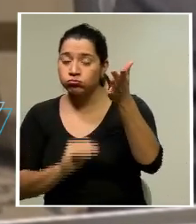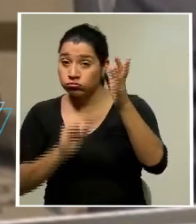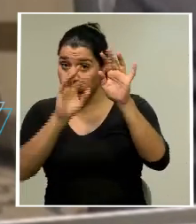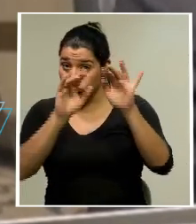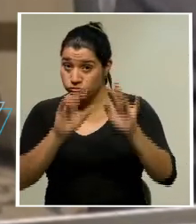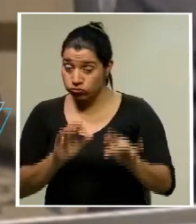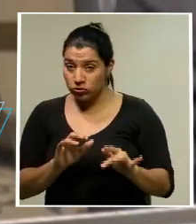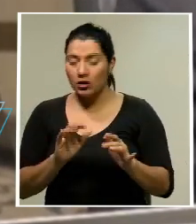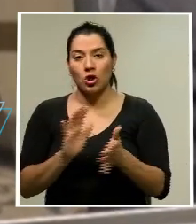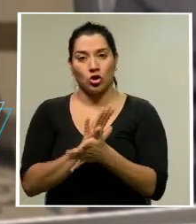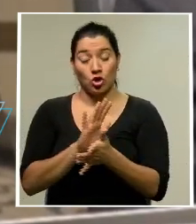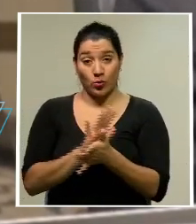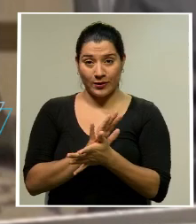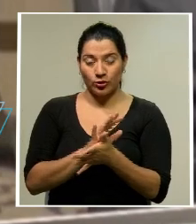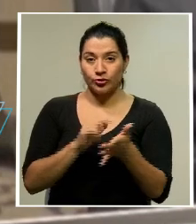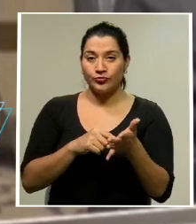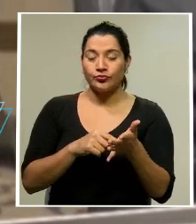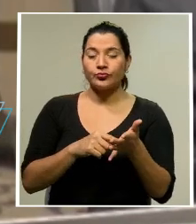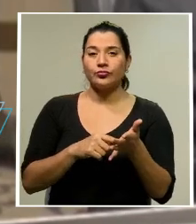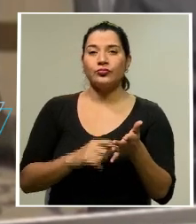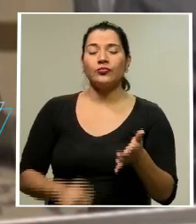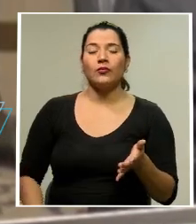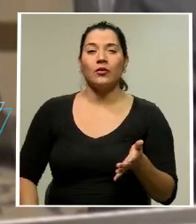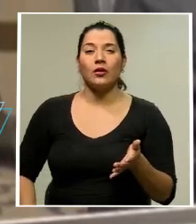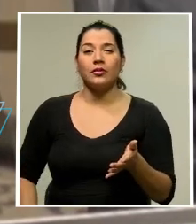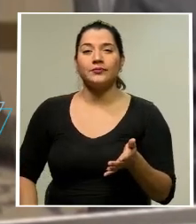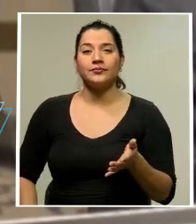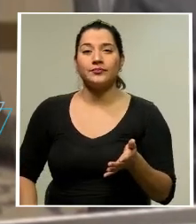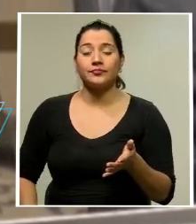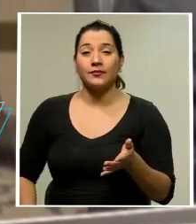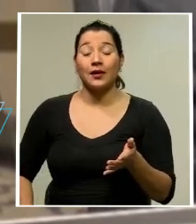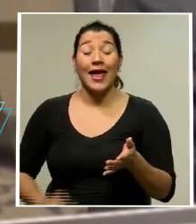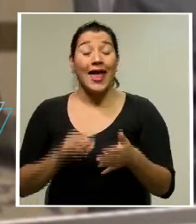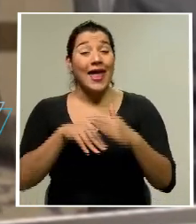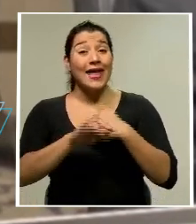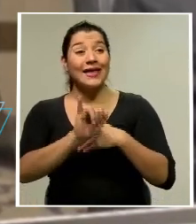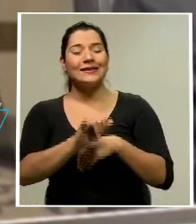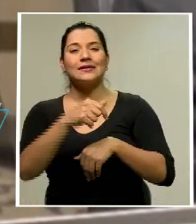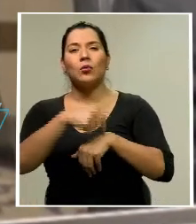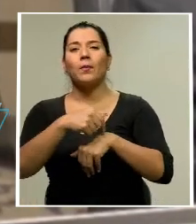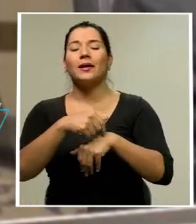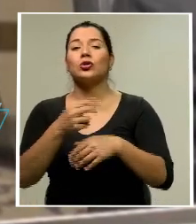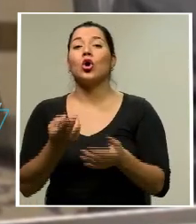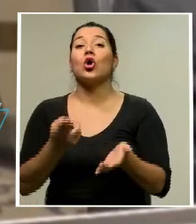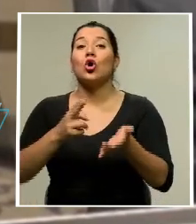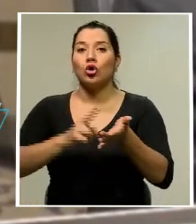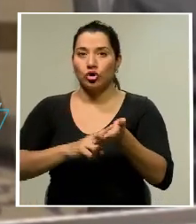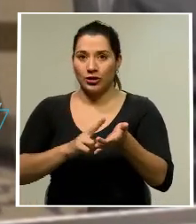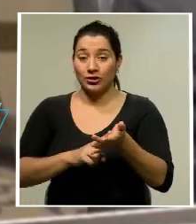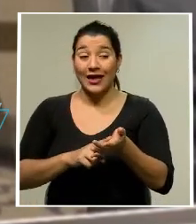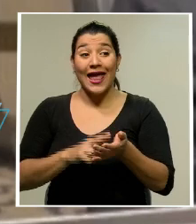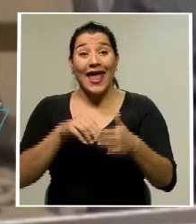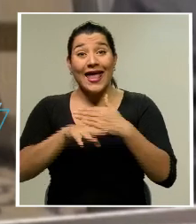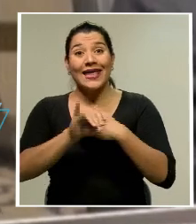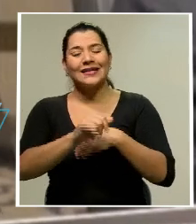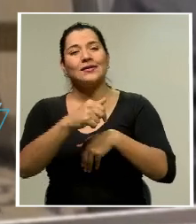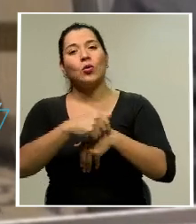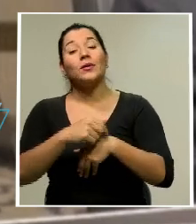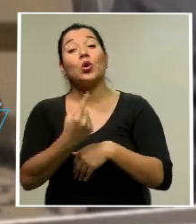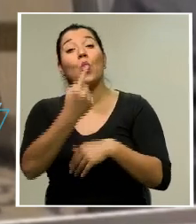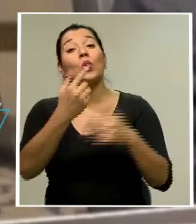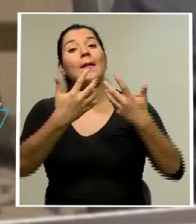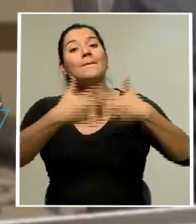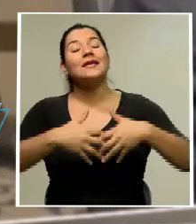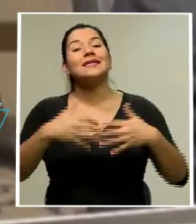específicamente a que en ese momento la licitación que había, los 13 contratos que tenía una empresa,